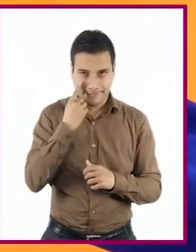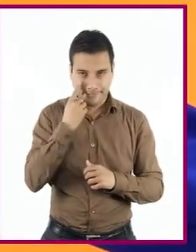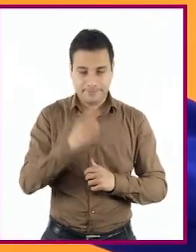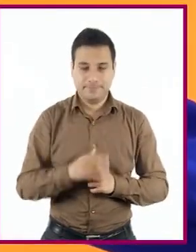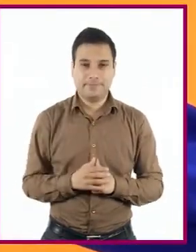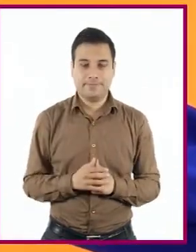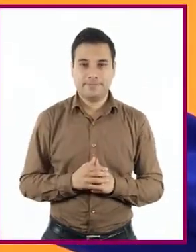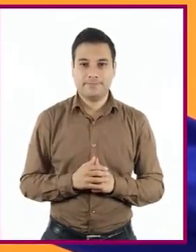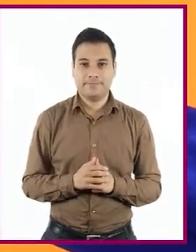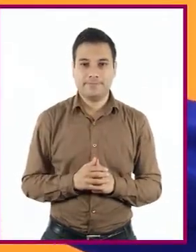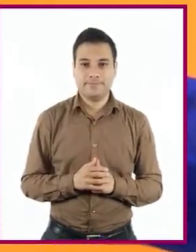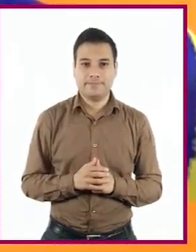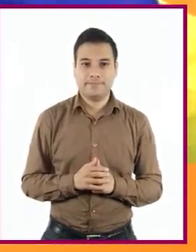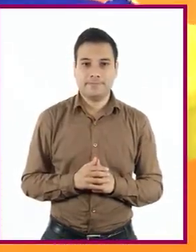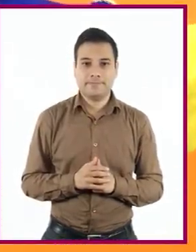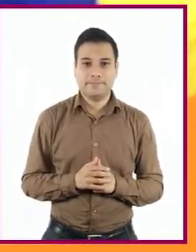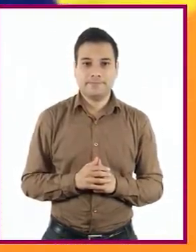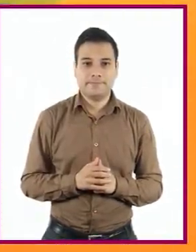¿me sigues? Sí.